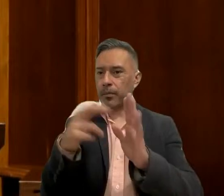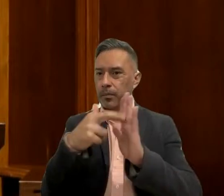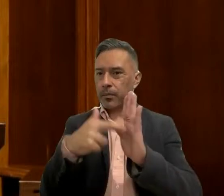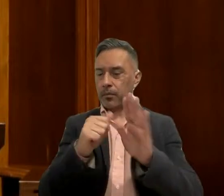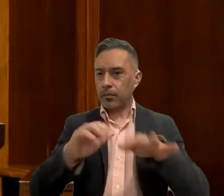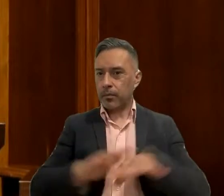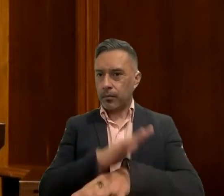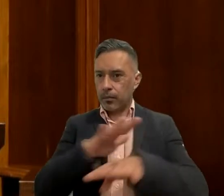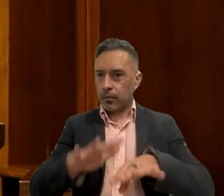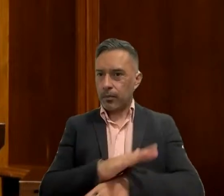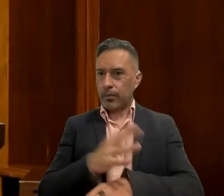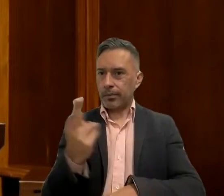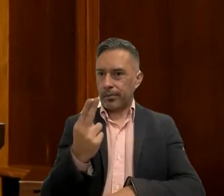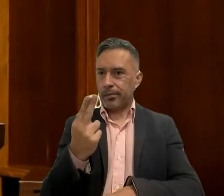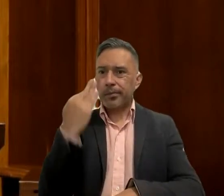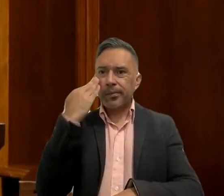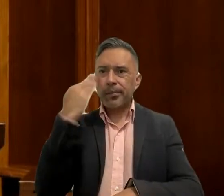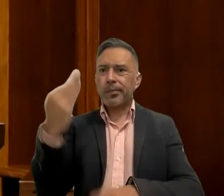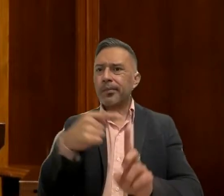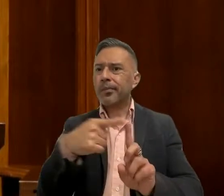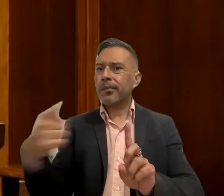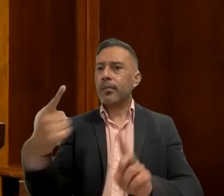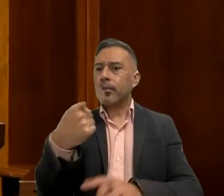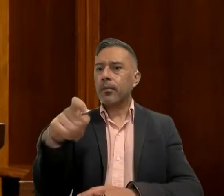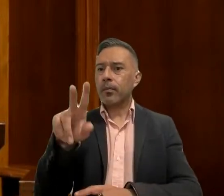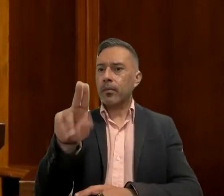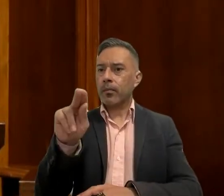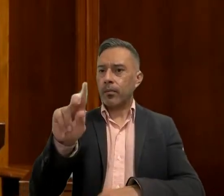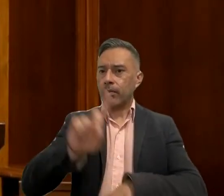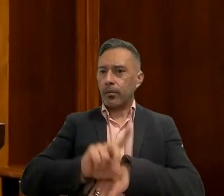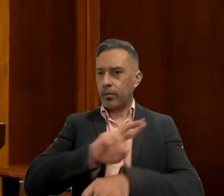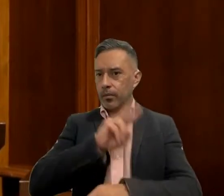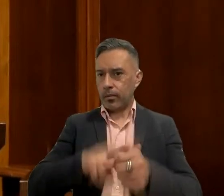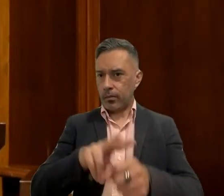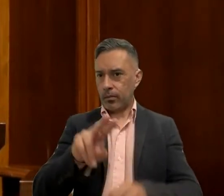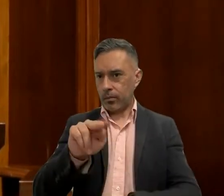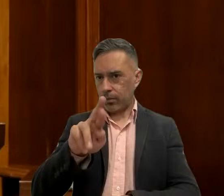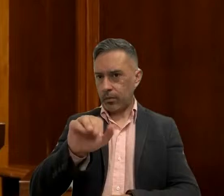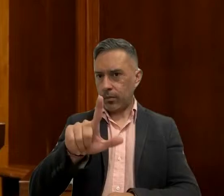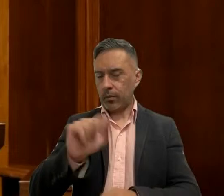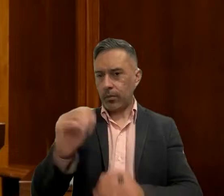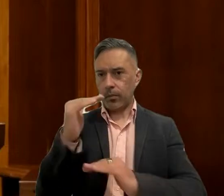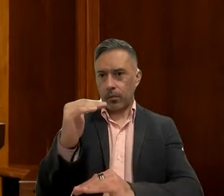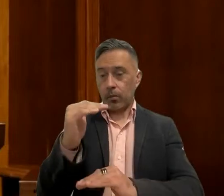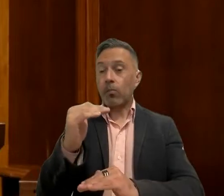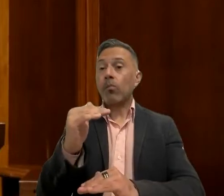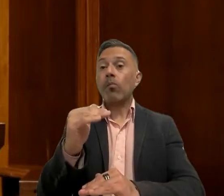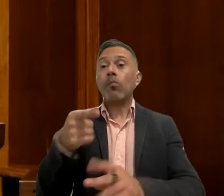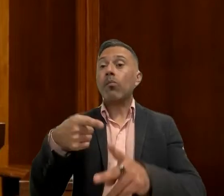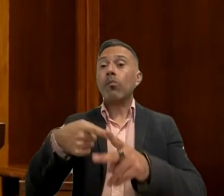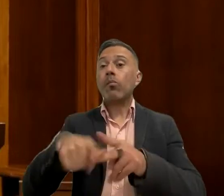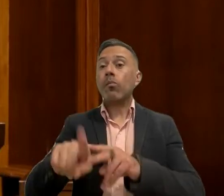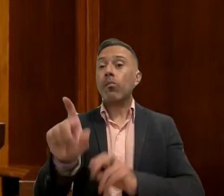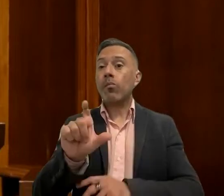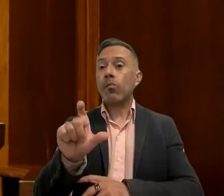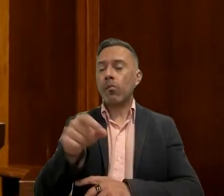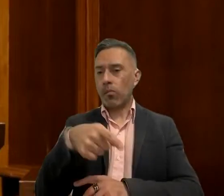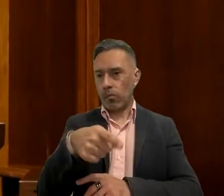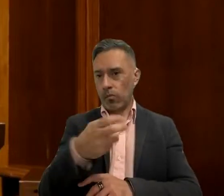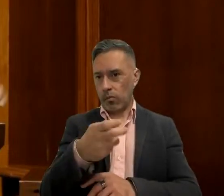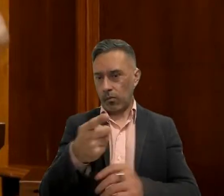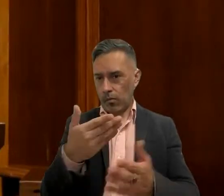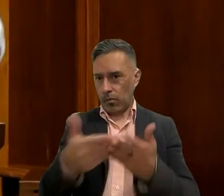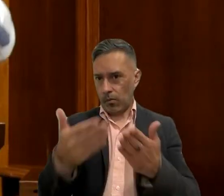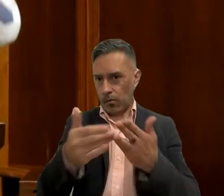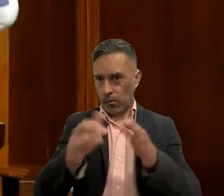un plazo de 180 días naturales contados a partir de la entrada en vigor del